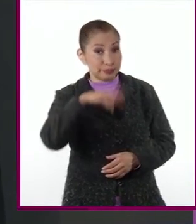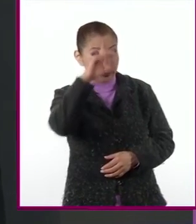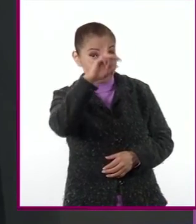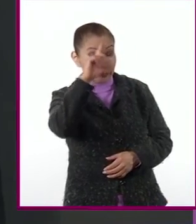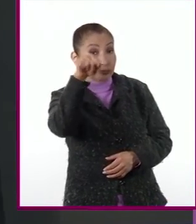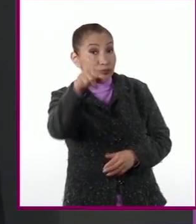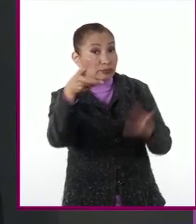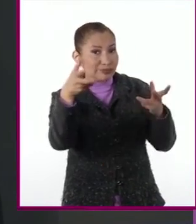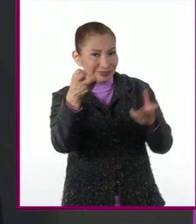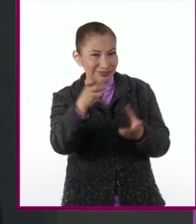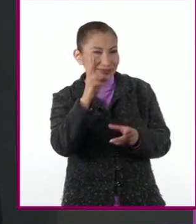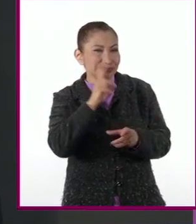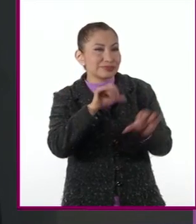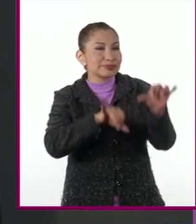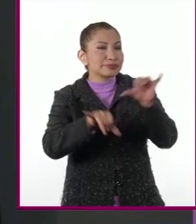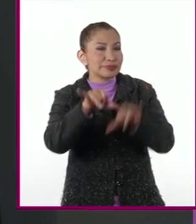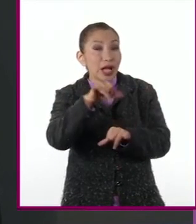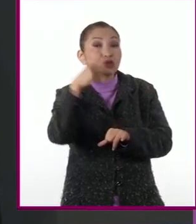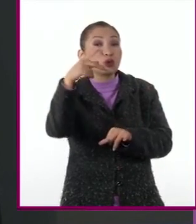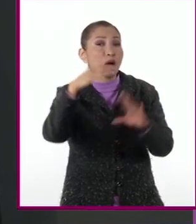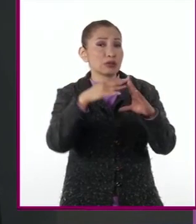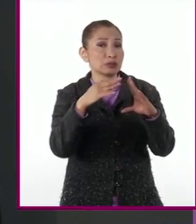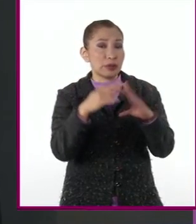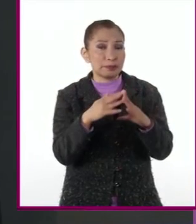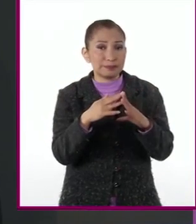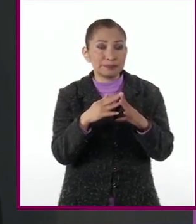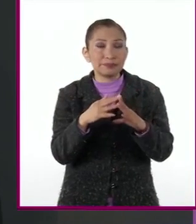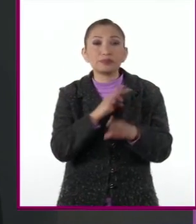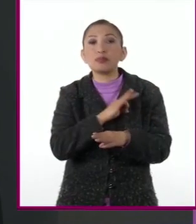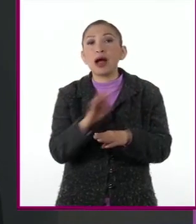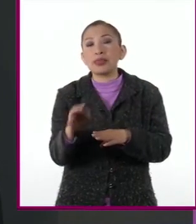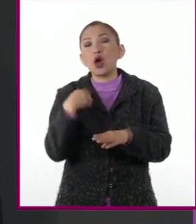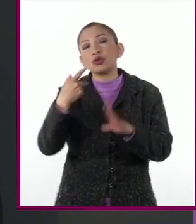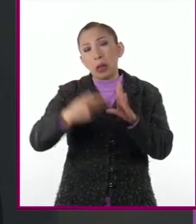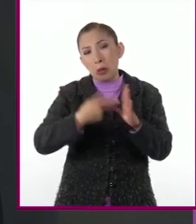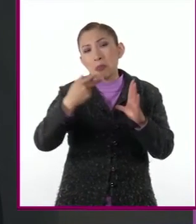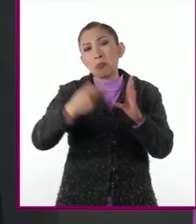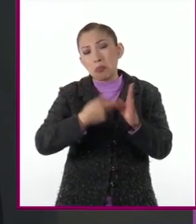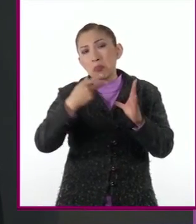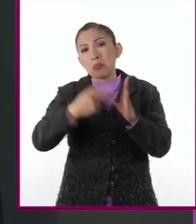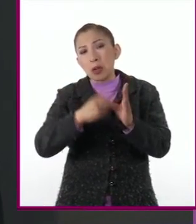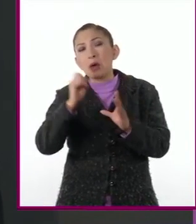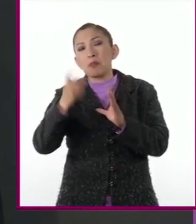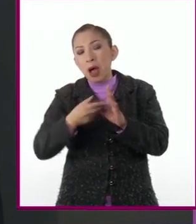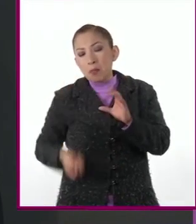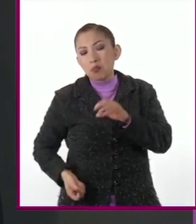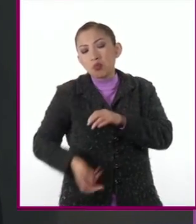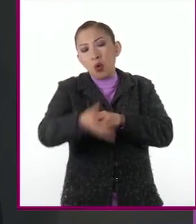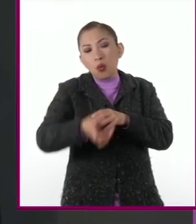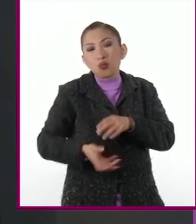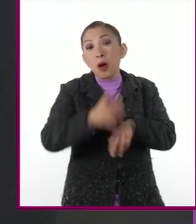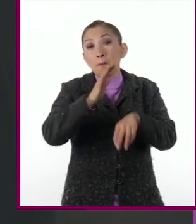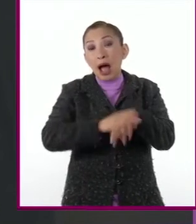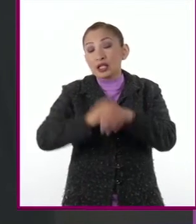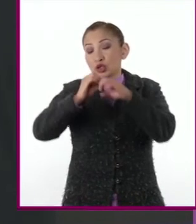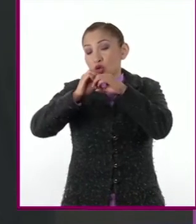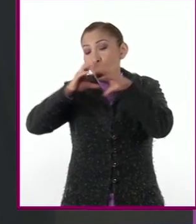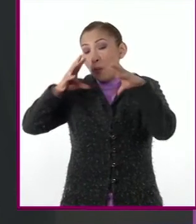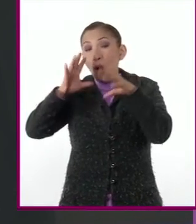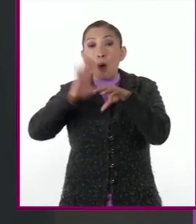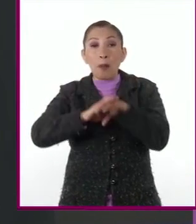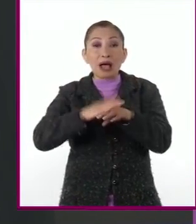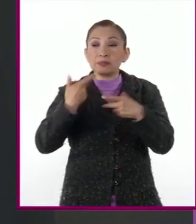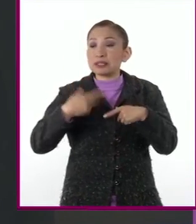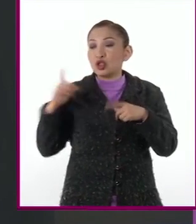que realices este experimento en casa. Puedes repetir varias veces los lanzamientos con más globos o con